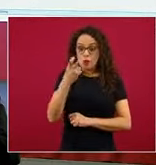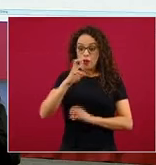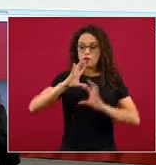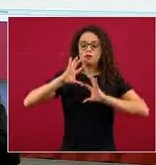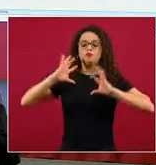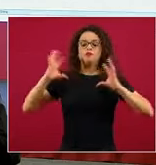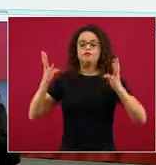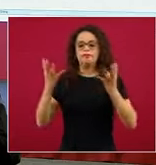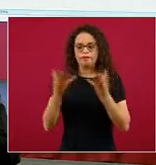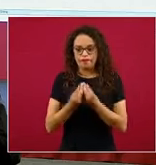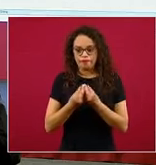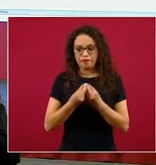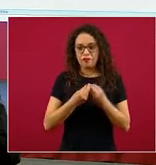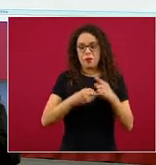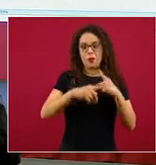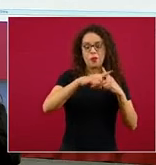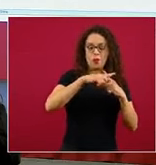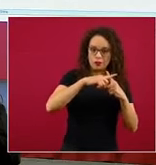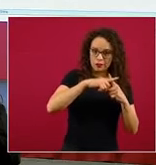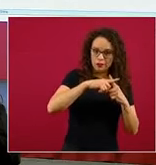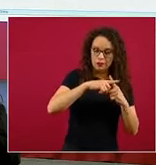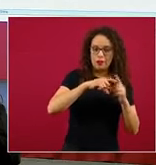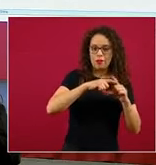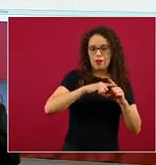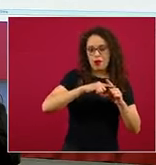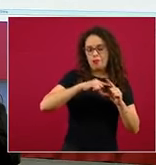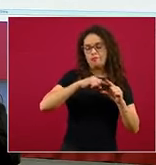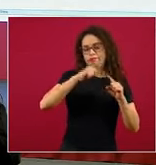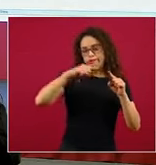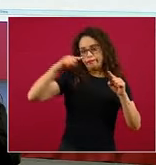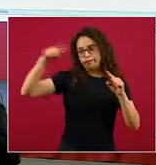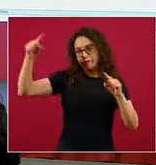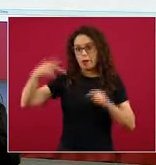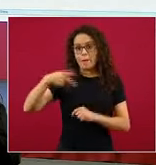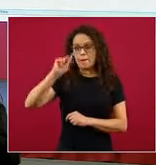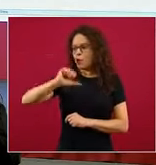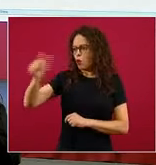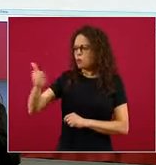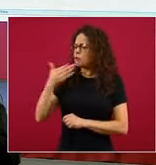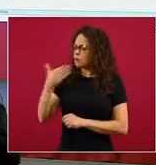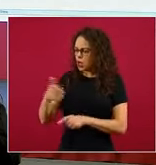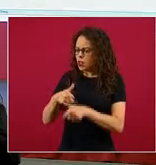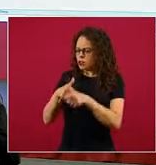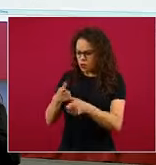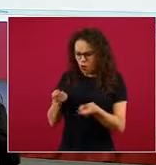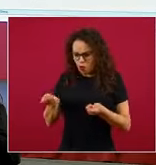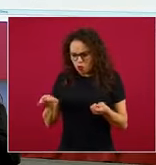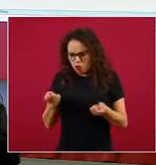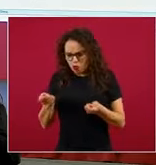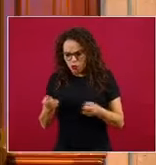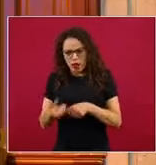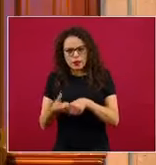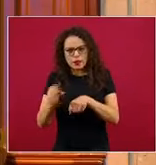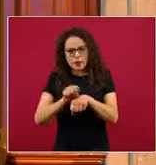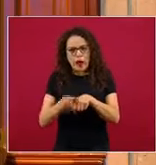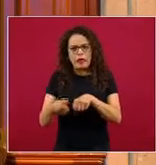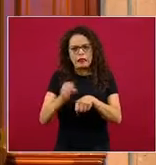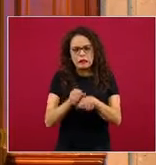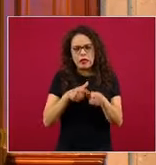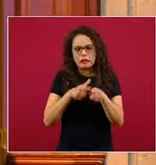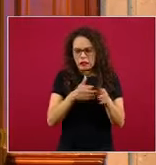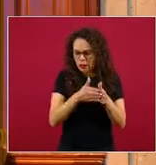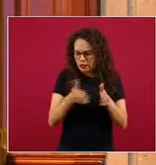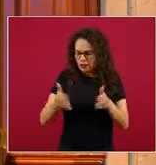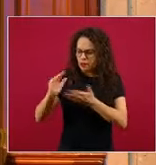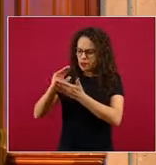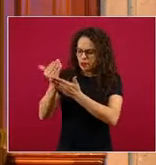curva de manera positiva, pero otras que tienen bajo control su epidemia y que han mantenido durante varias semanas la disminución